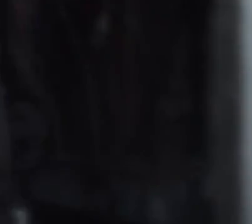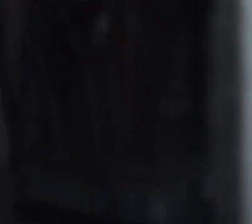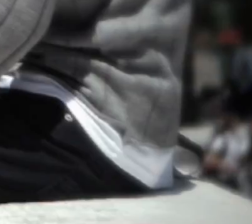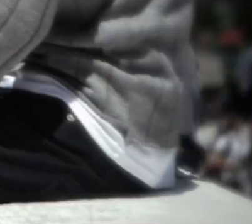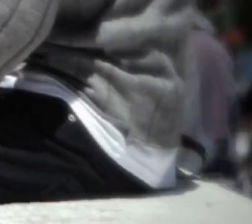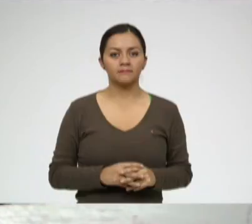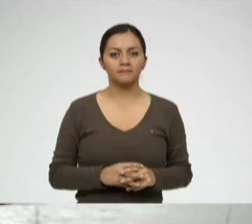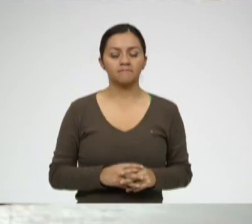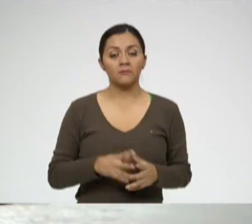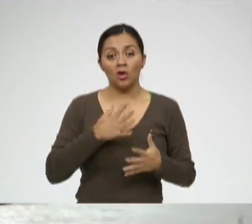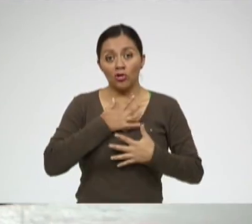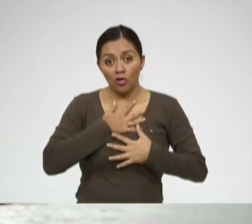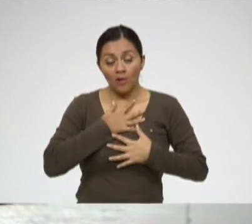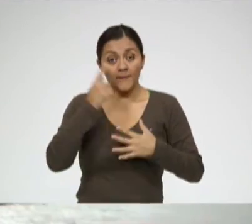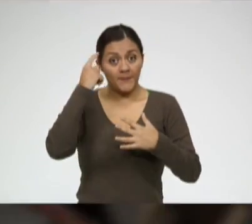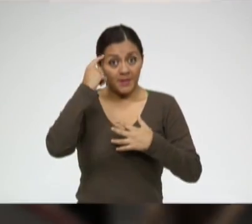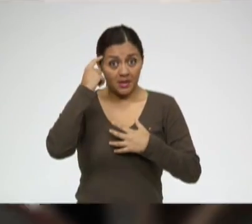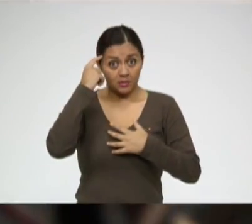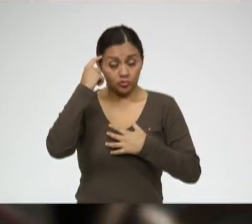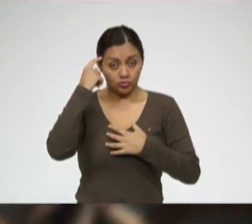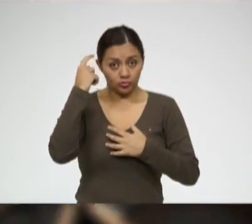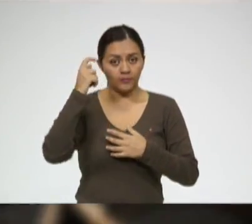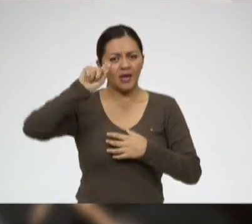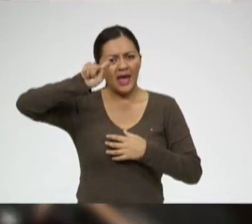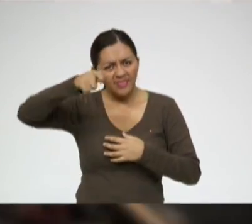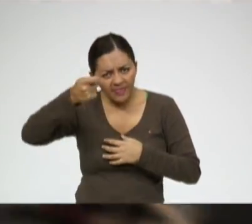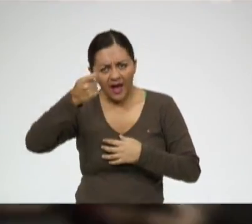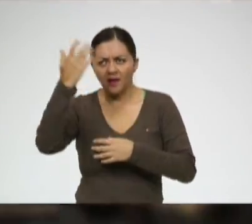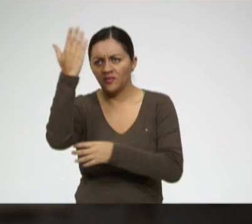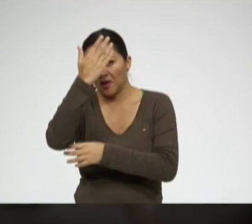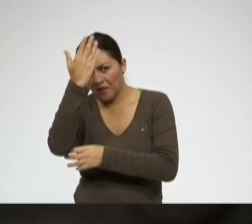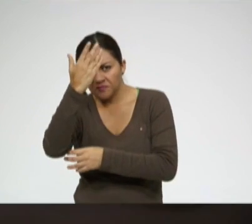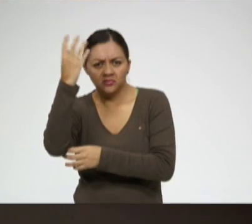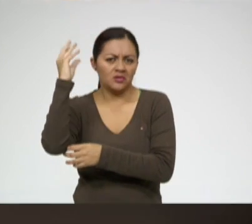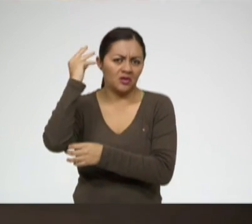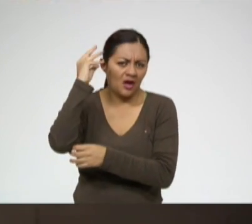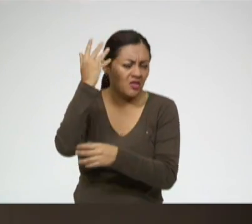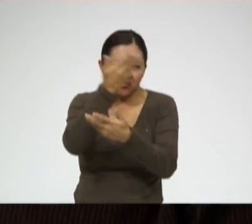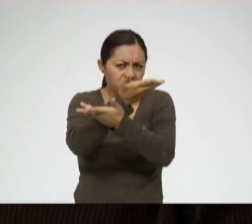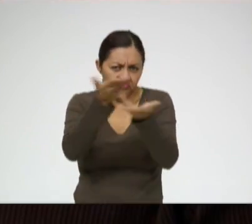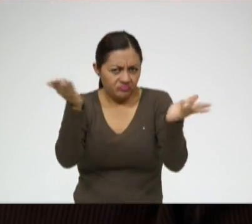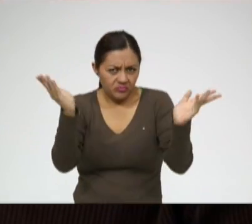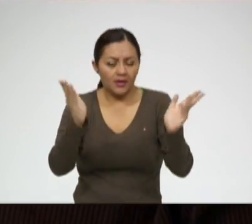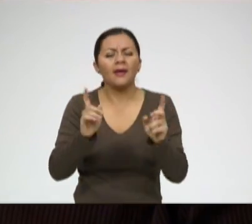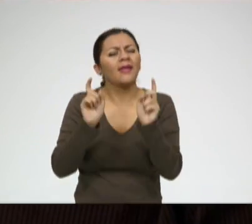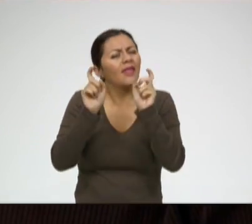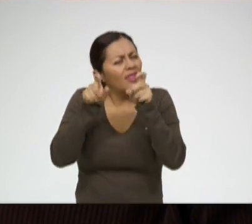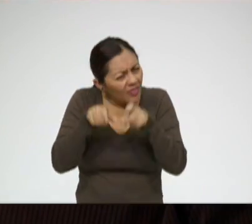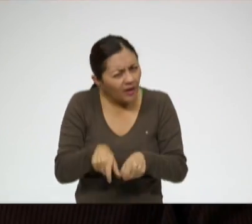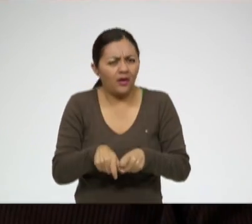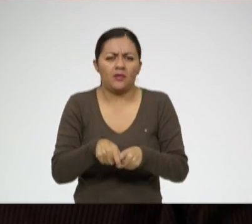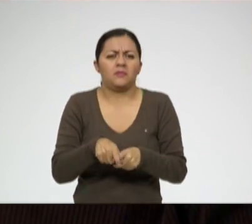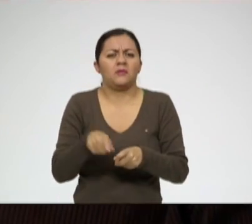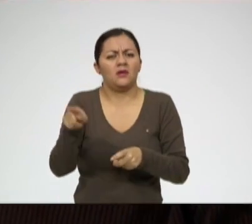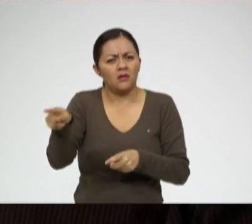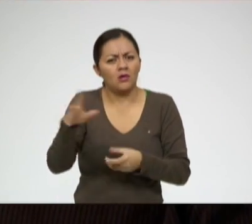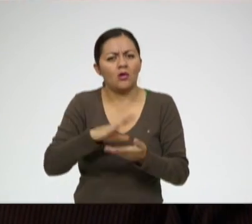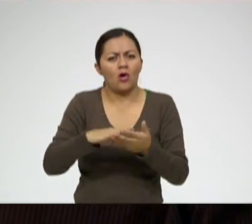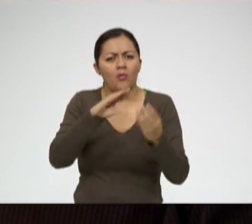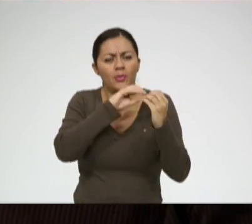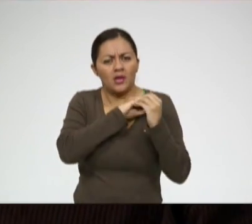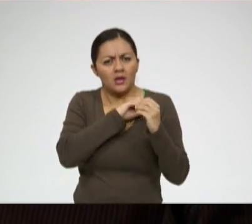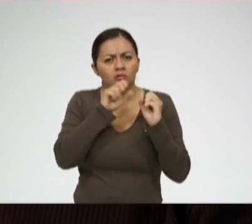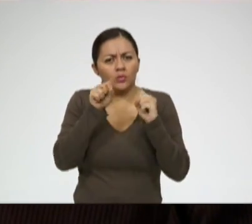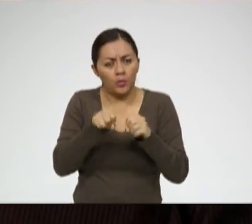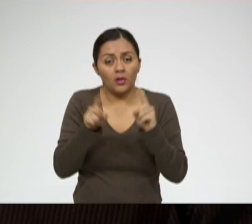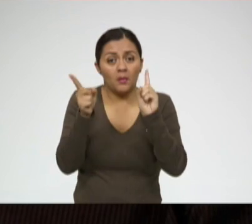Yo creo que los medios de comunicación tenían y tienen el reto de tratar el fenómeno de otro modo. Para hacerlo